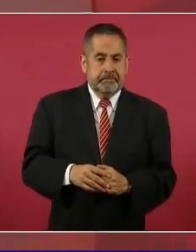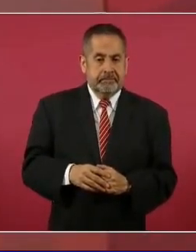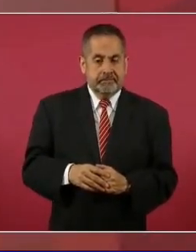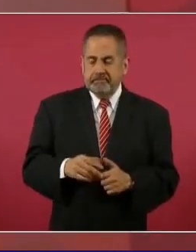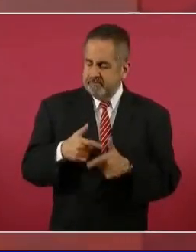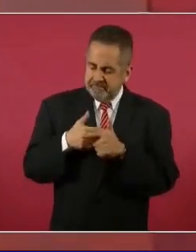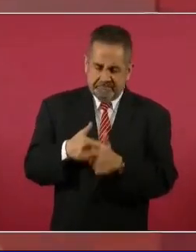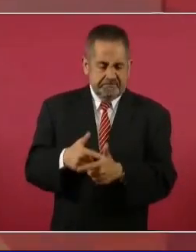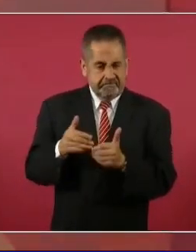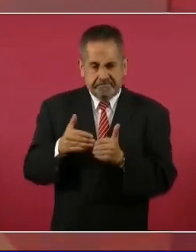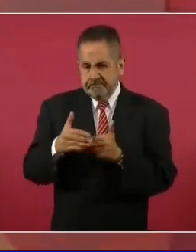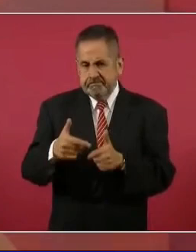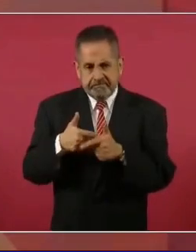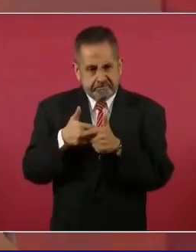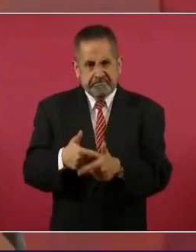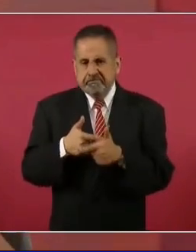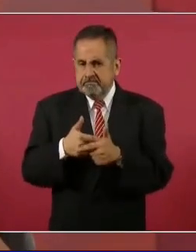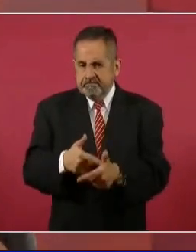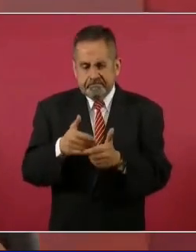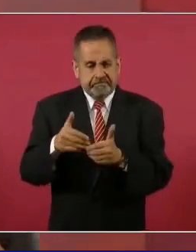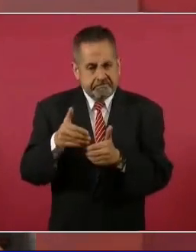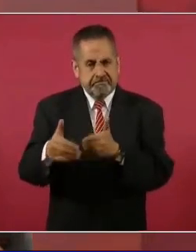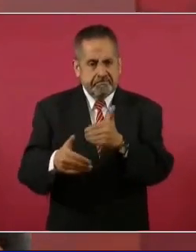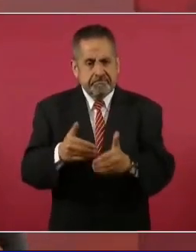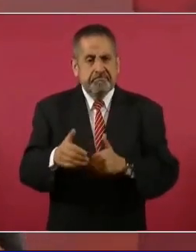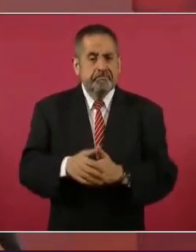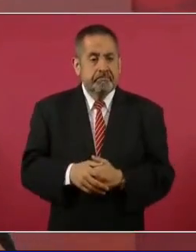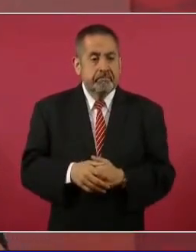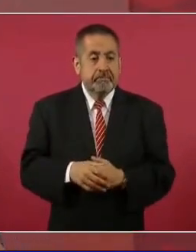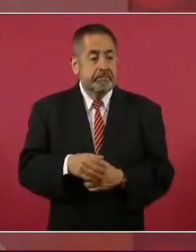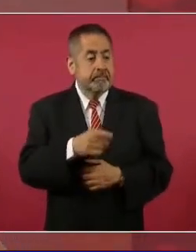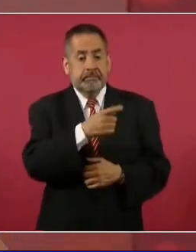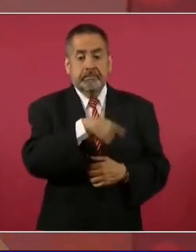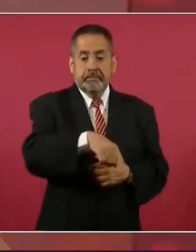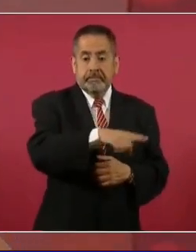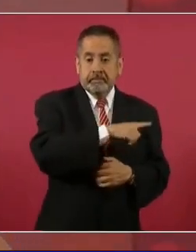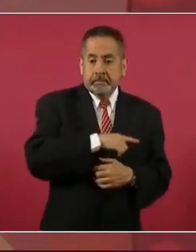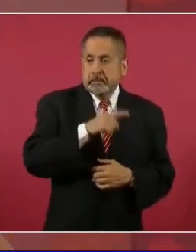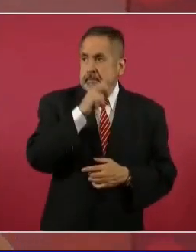fue hacia adelante y en la desesperación,